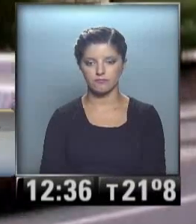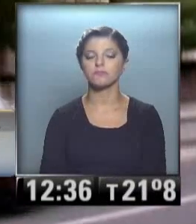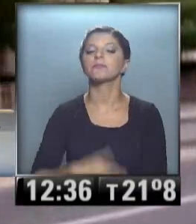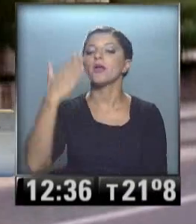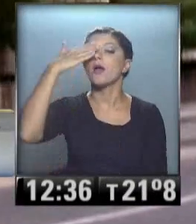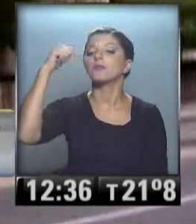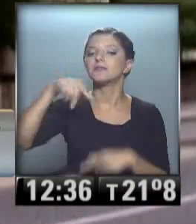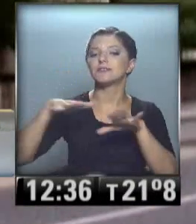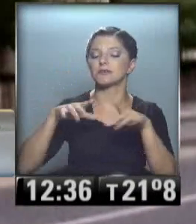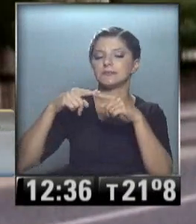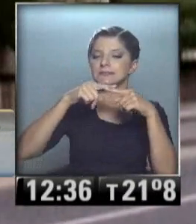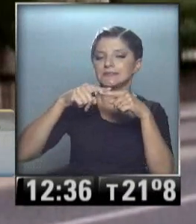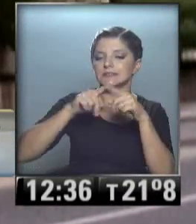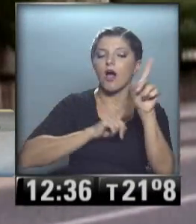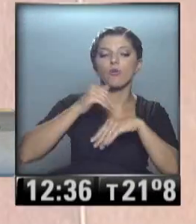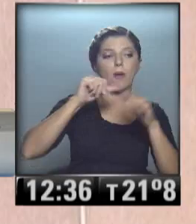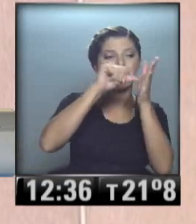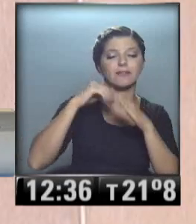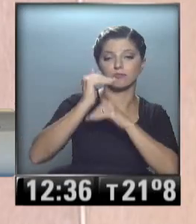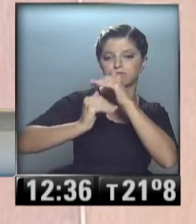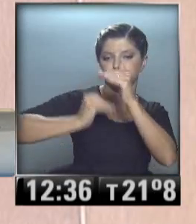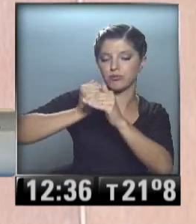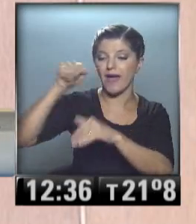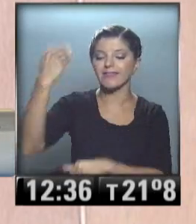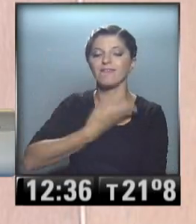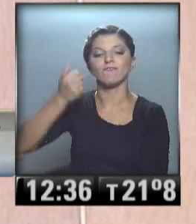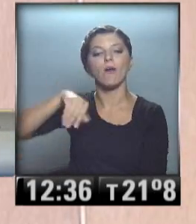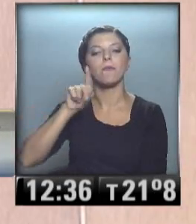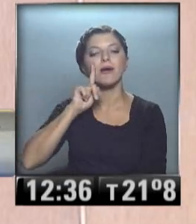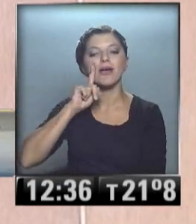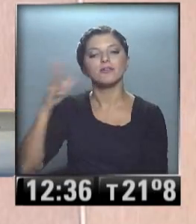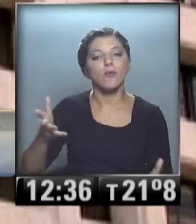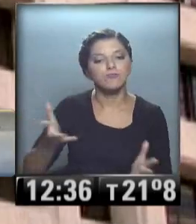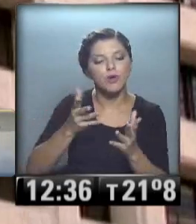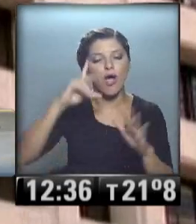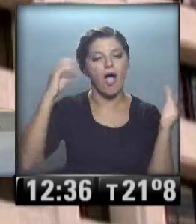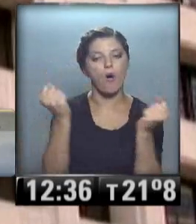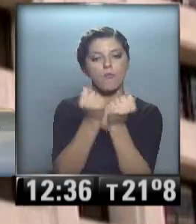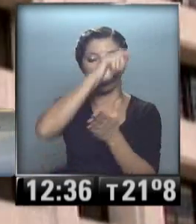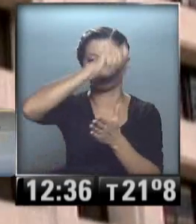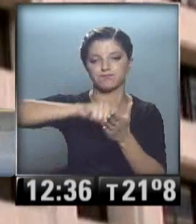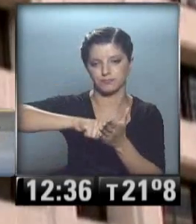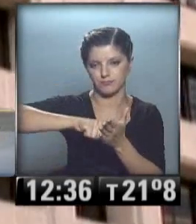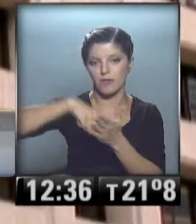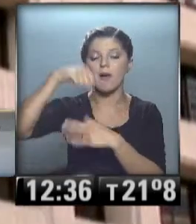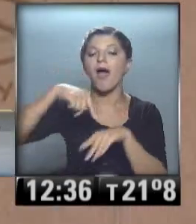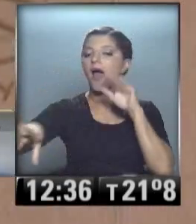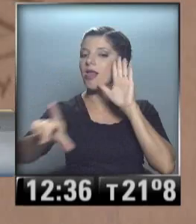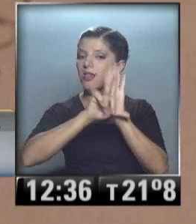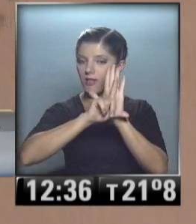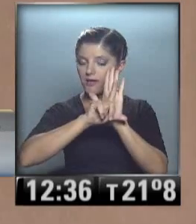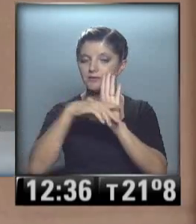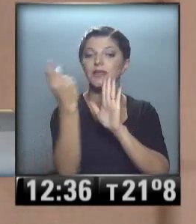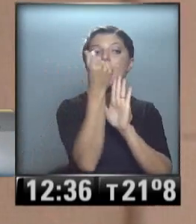en un cruzado del avance de estos capitales, el Fondo promovió los tratados de inversión para dar cobertura legal a los